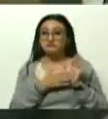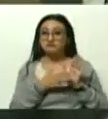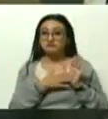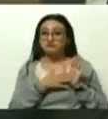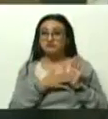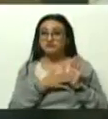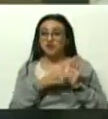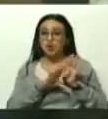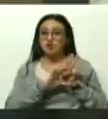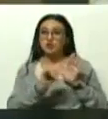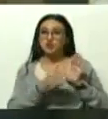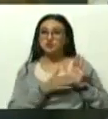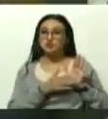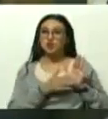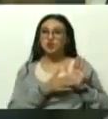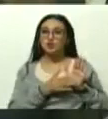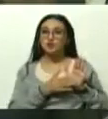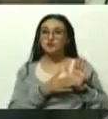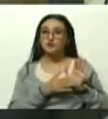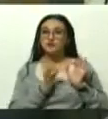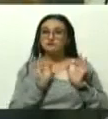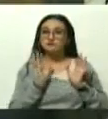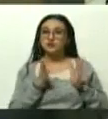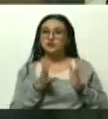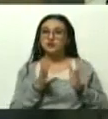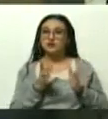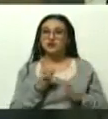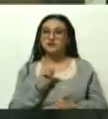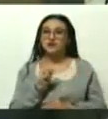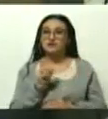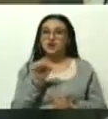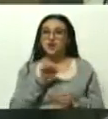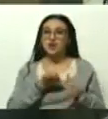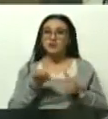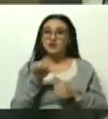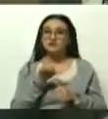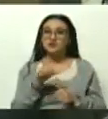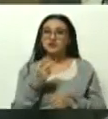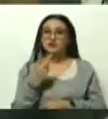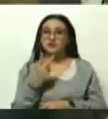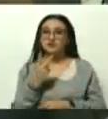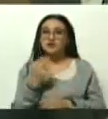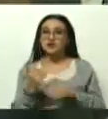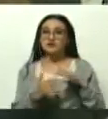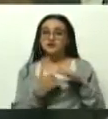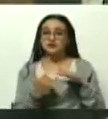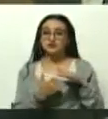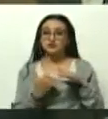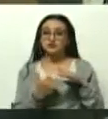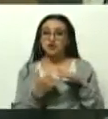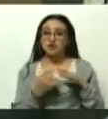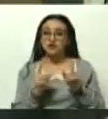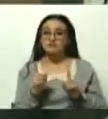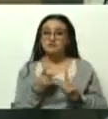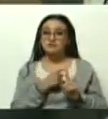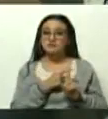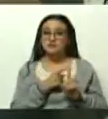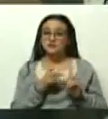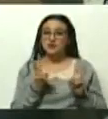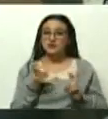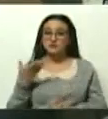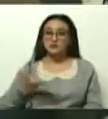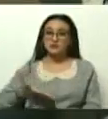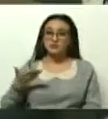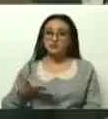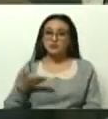principios constitucionales de nuestro país, de lo que debe ser la cooperación entre las distintas instituciones, con el primer punto